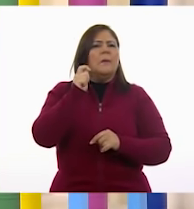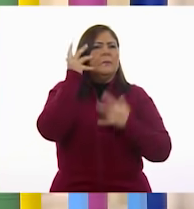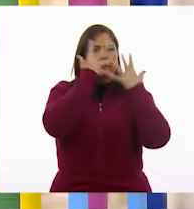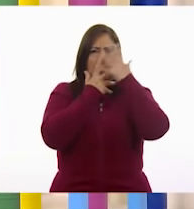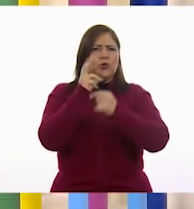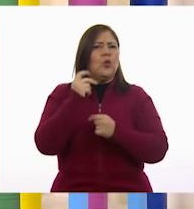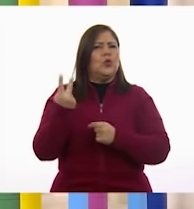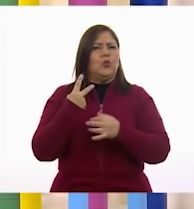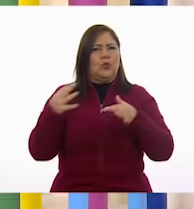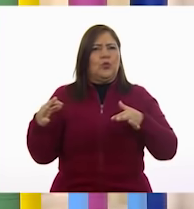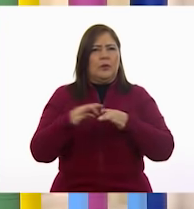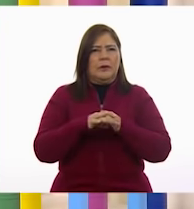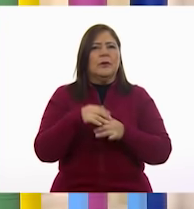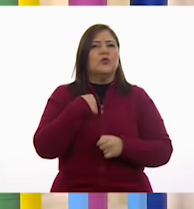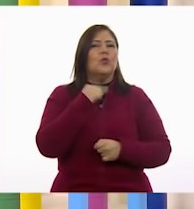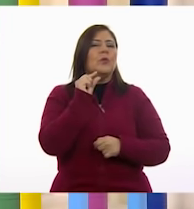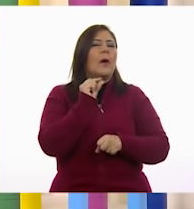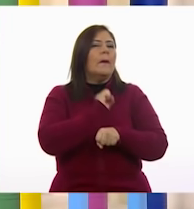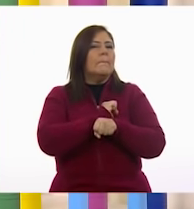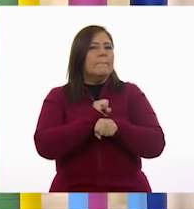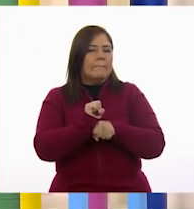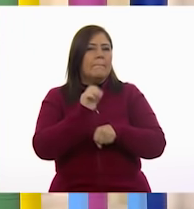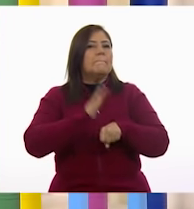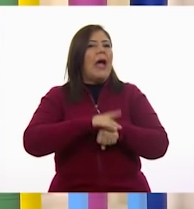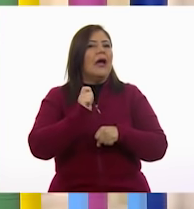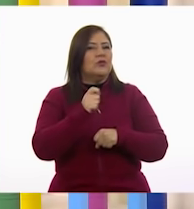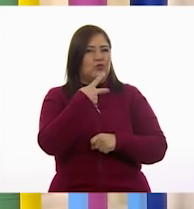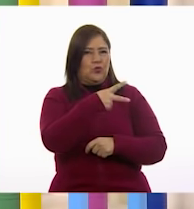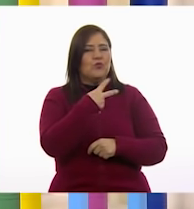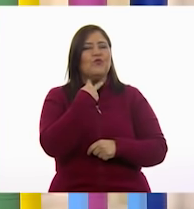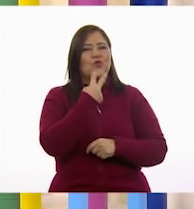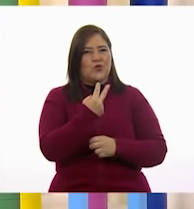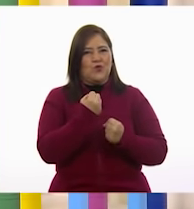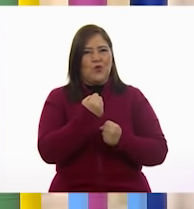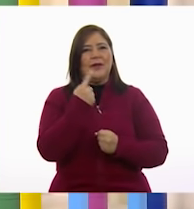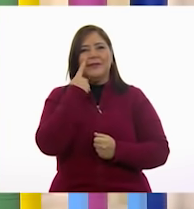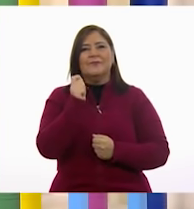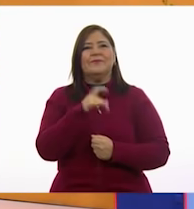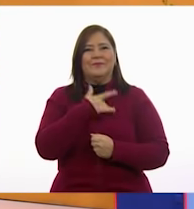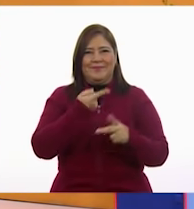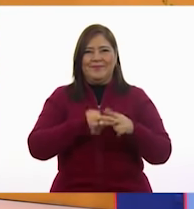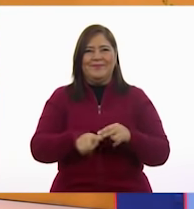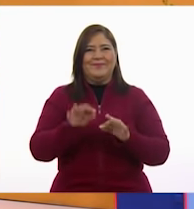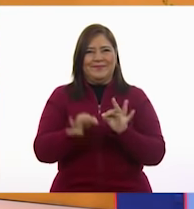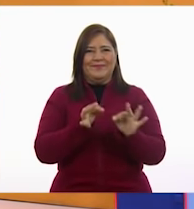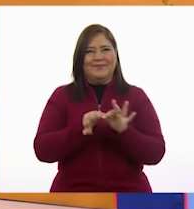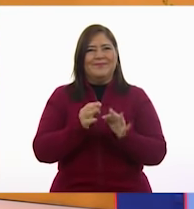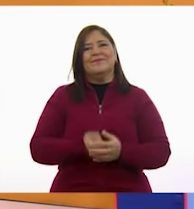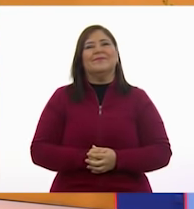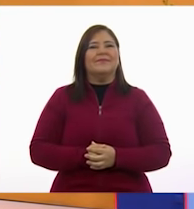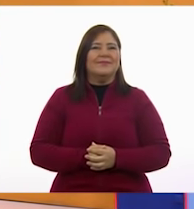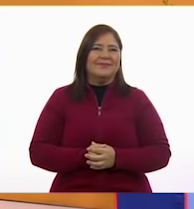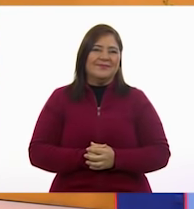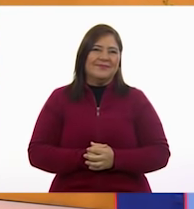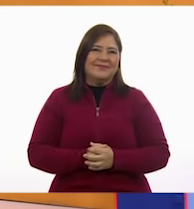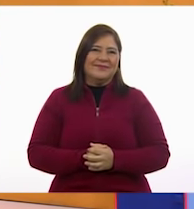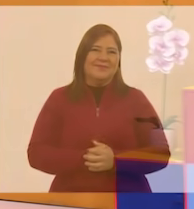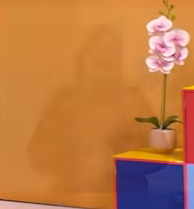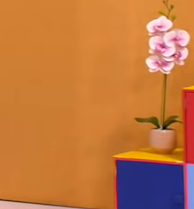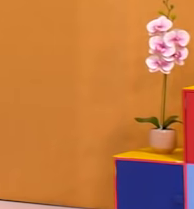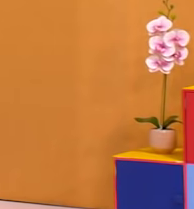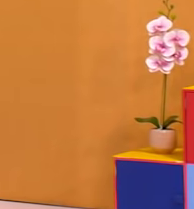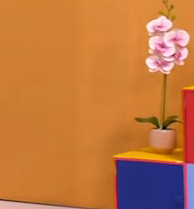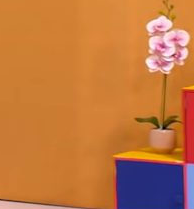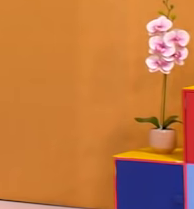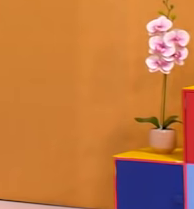Ok. Nada más yo más bajito para que se escuche más tú. ¿Vale? Sí. Empezamos. ¿Listos? Ya. Epo, itai,